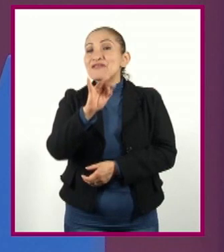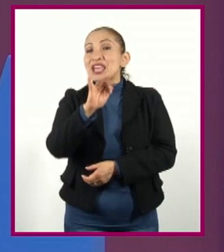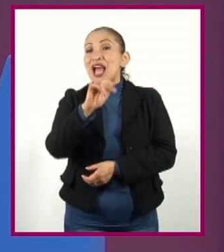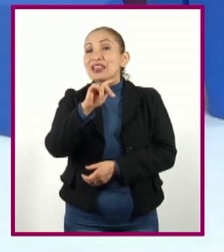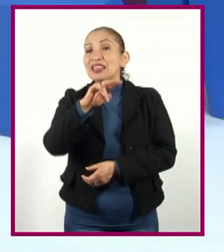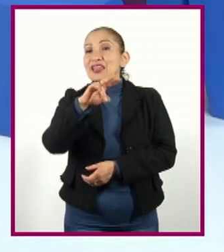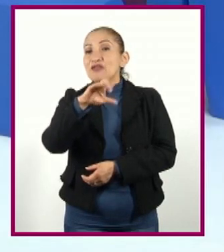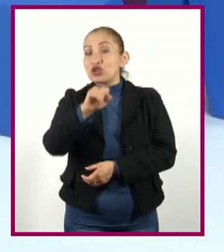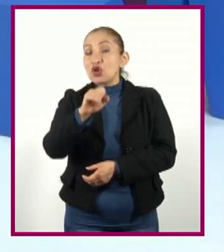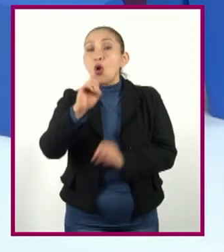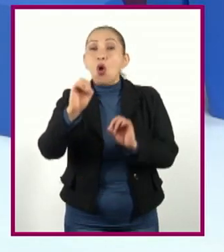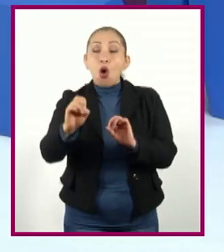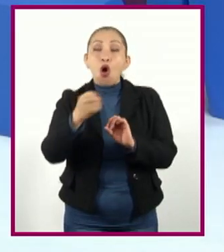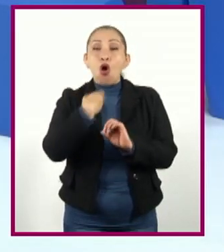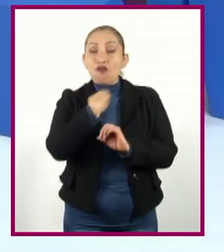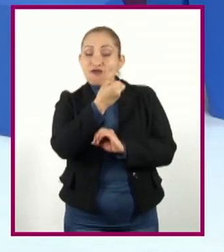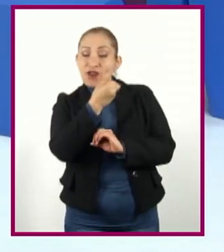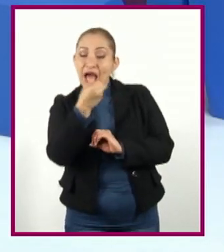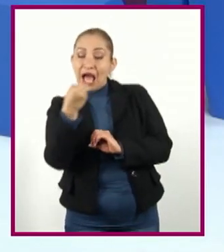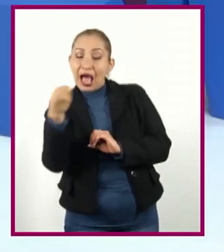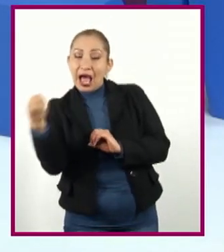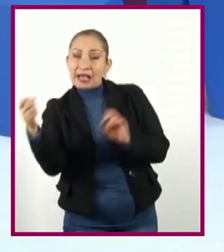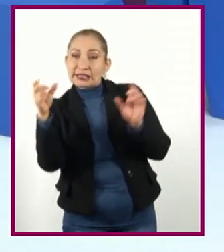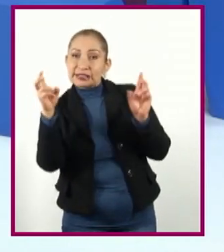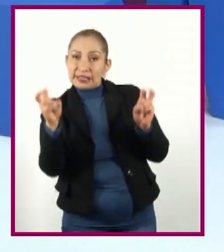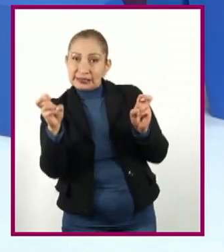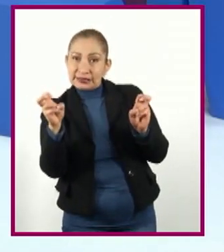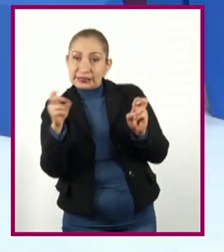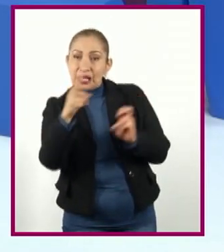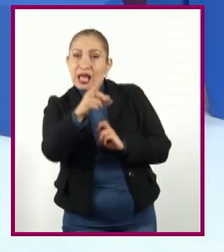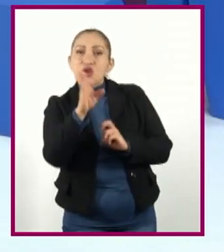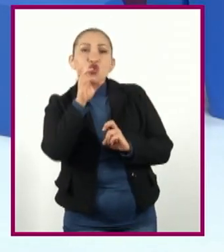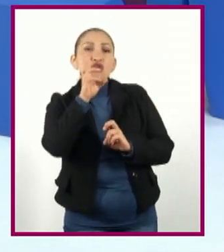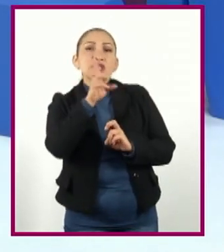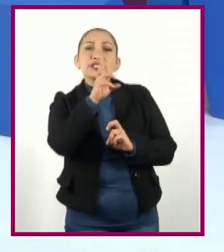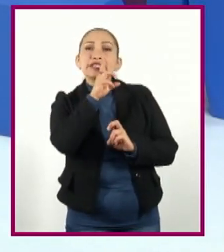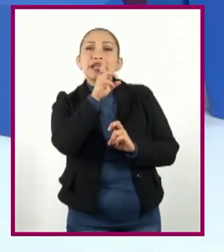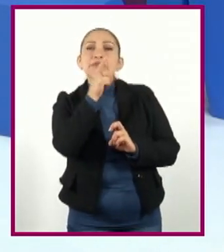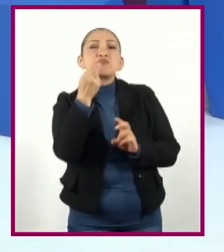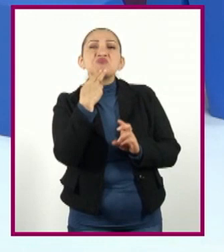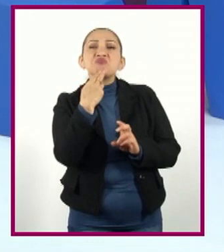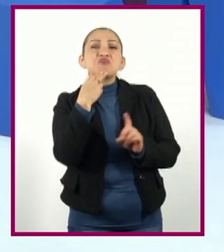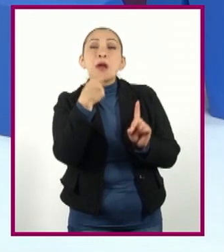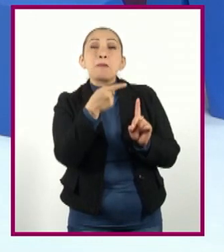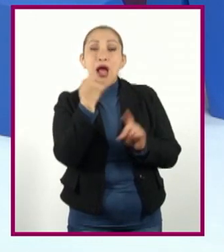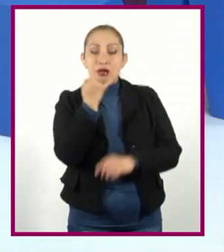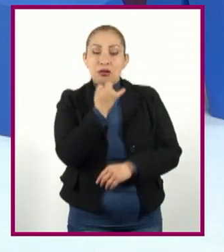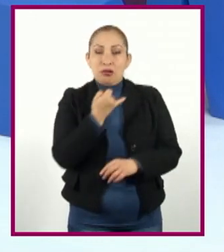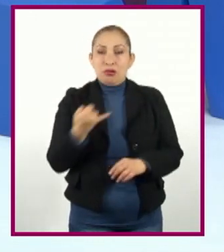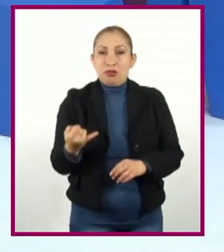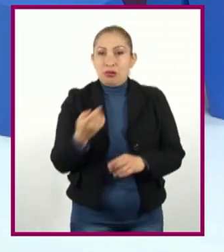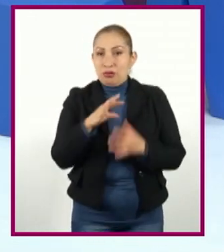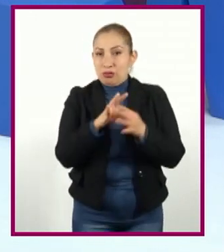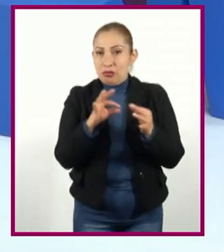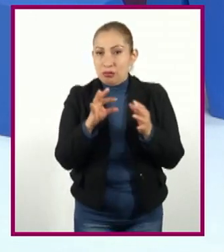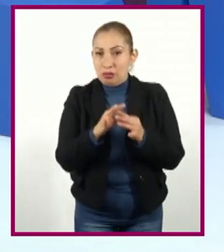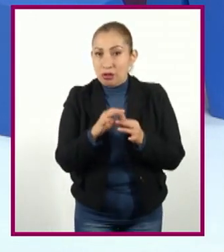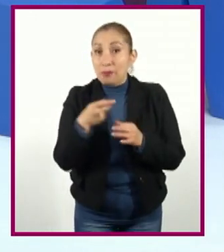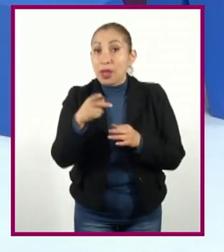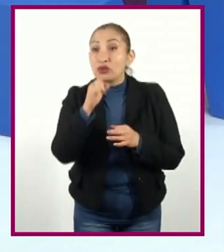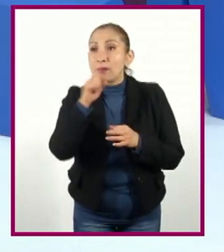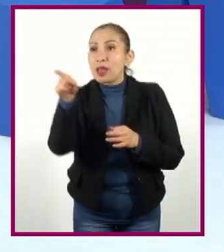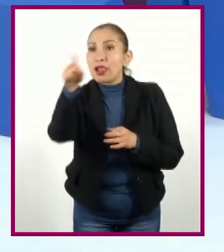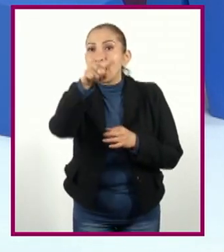adjetivas. Hemos dicho que la noticia tiene un carácter objetivo, pero también sabemos que debe llamar la atención